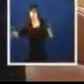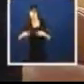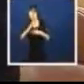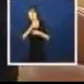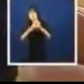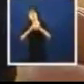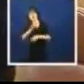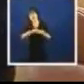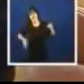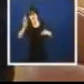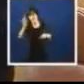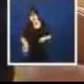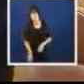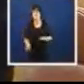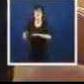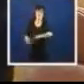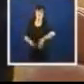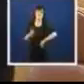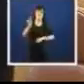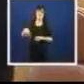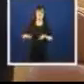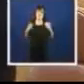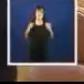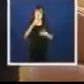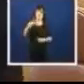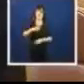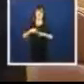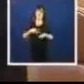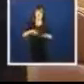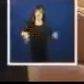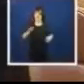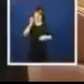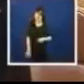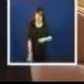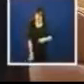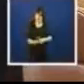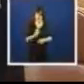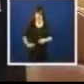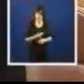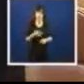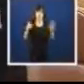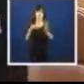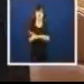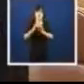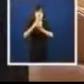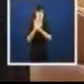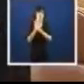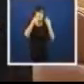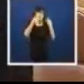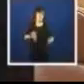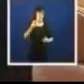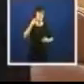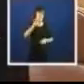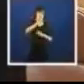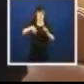ten responsabilidades, señor Feijó, como presidente da Xunta de Galicia. En Santiago hai unha auténtica situación de alarma e indignación